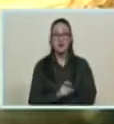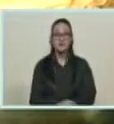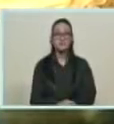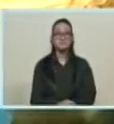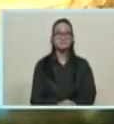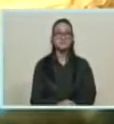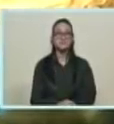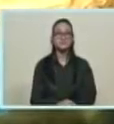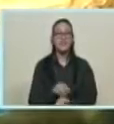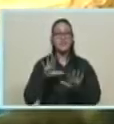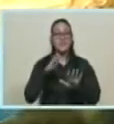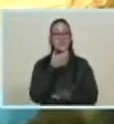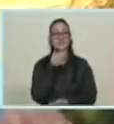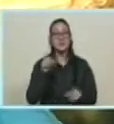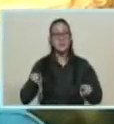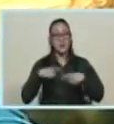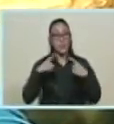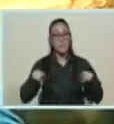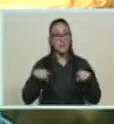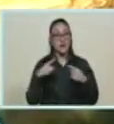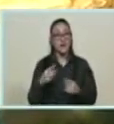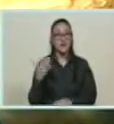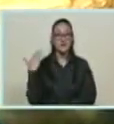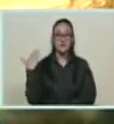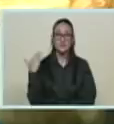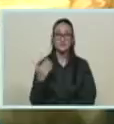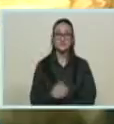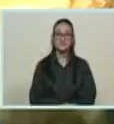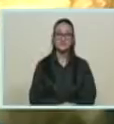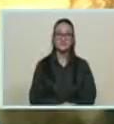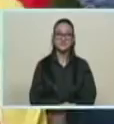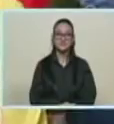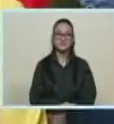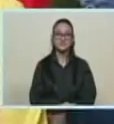Cumplió el 10 de diciembre, ¿verdad, Alegría?